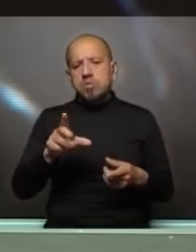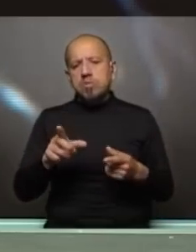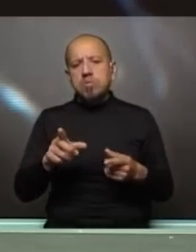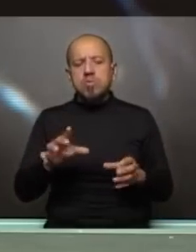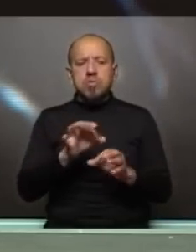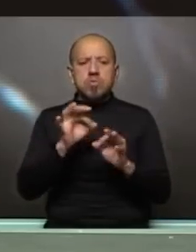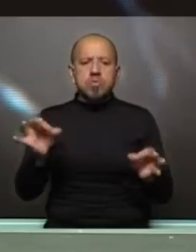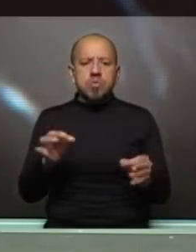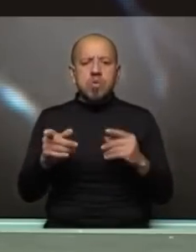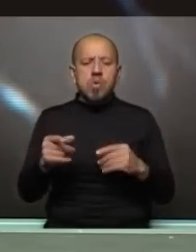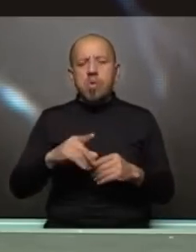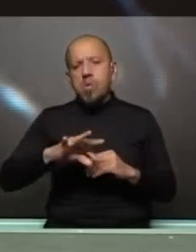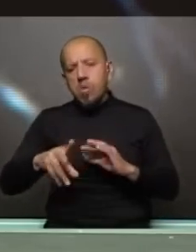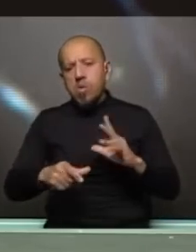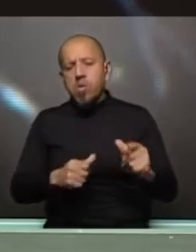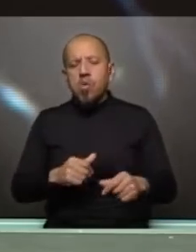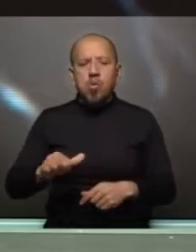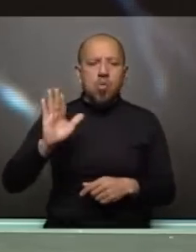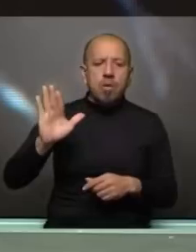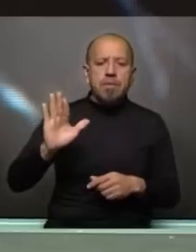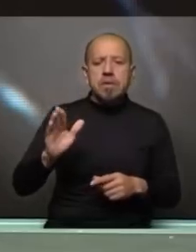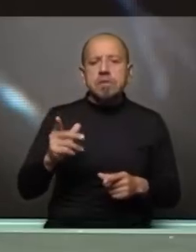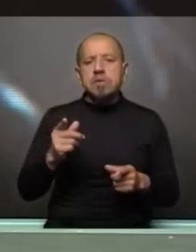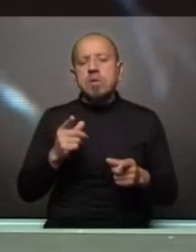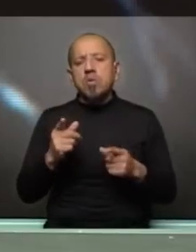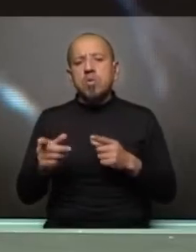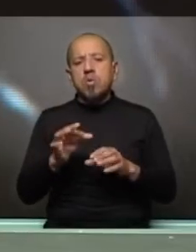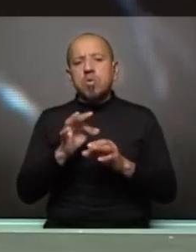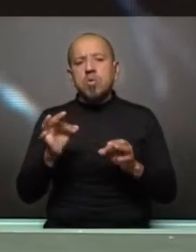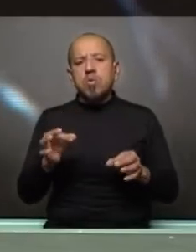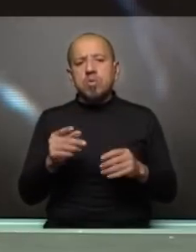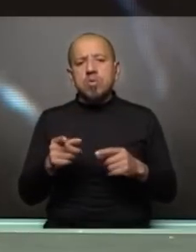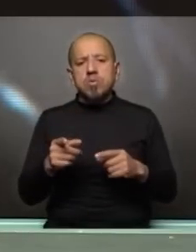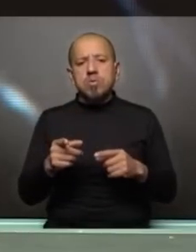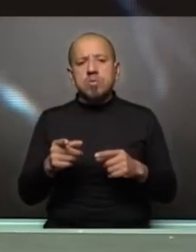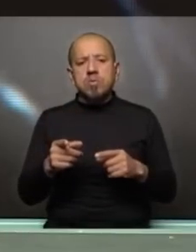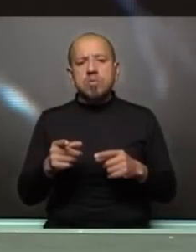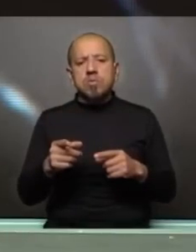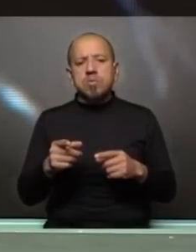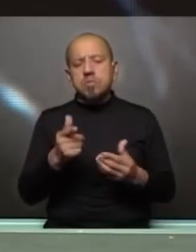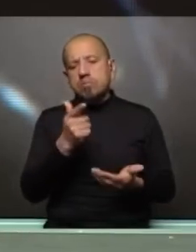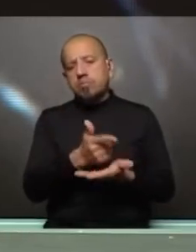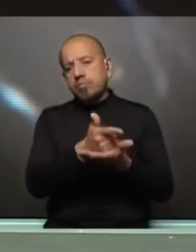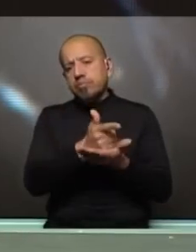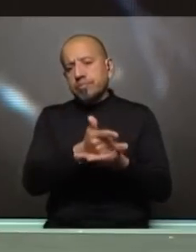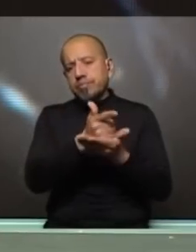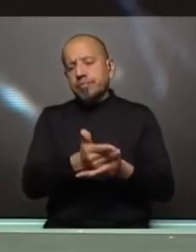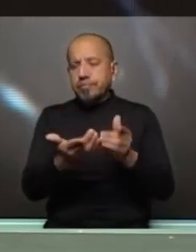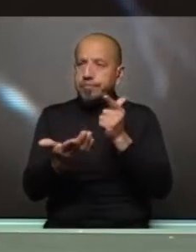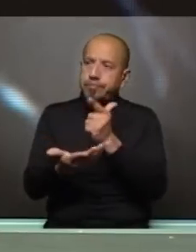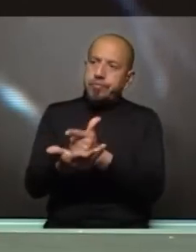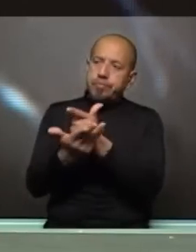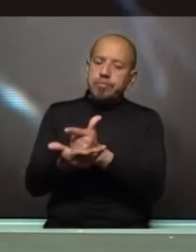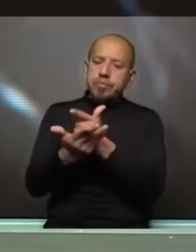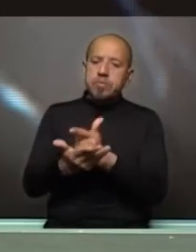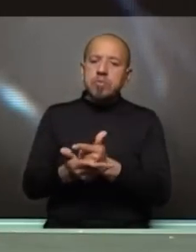o roba o amenaza o el que anda Este tirando tirando tiro pero en los hechos también